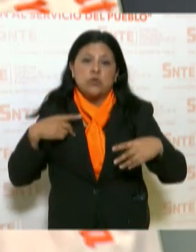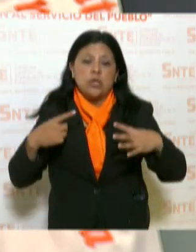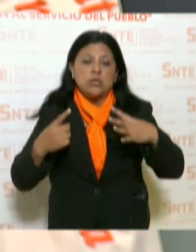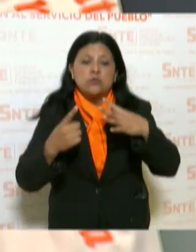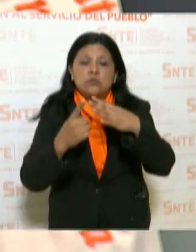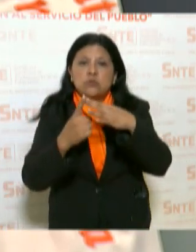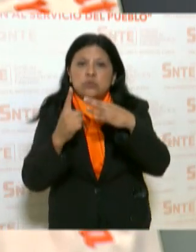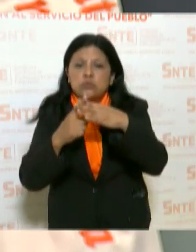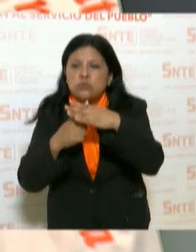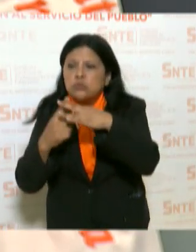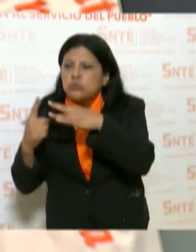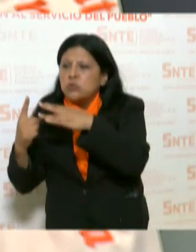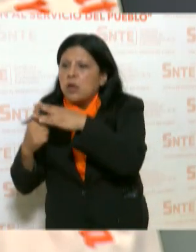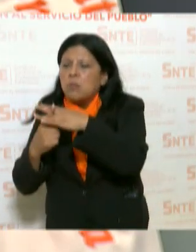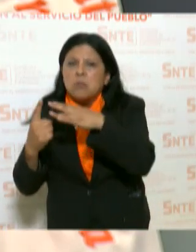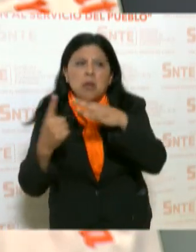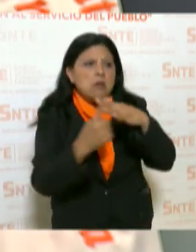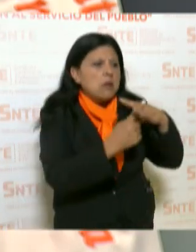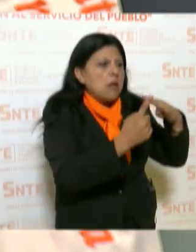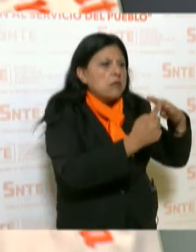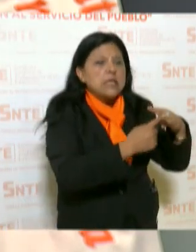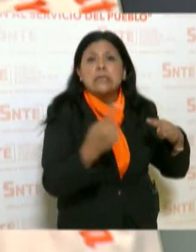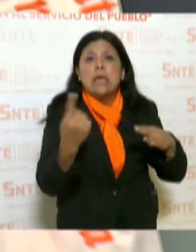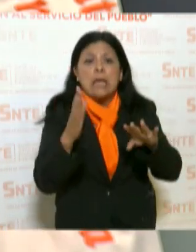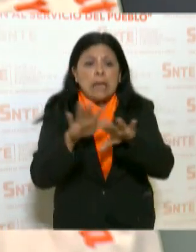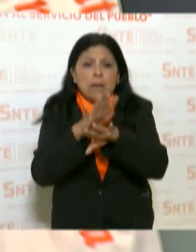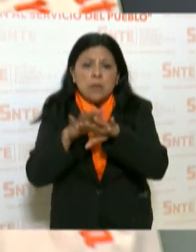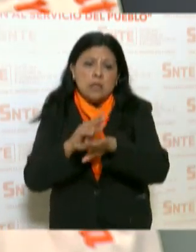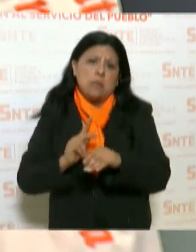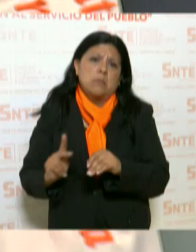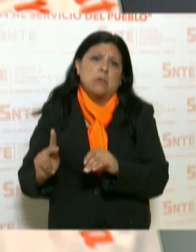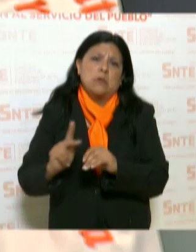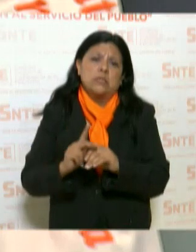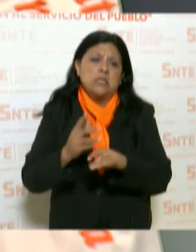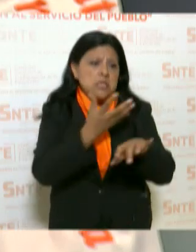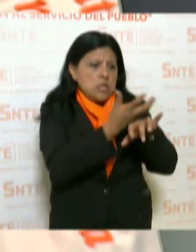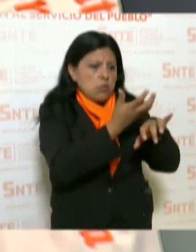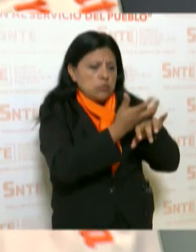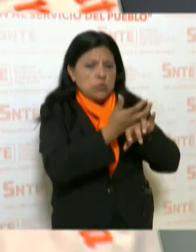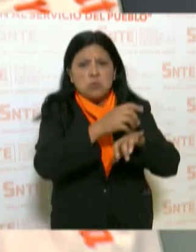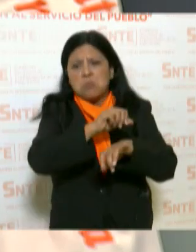por necesidad tienen que ir a Estados Unidos y que son maltratados.